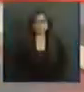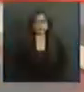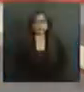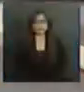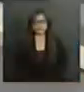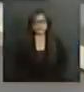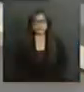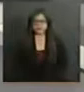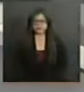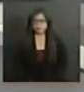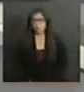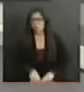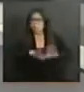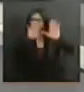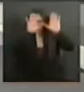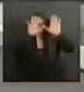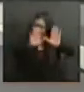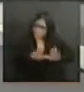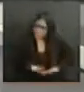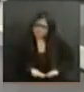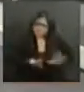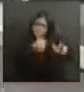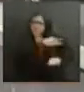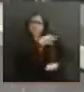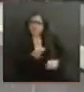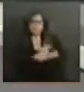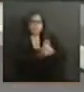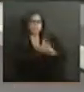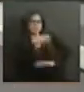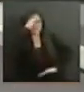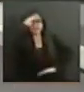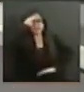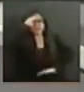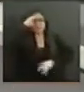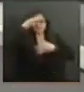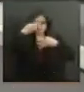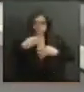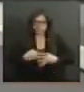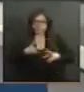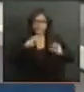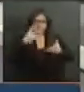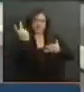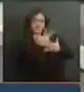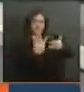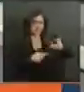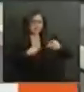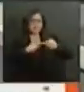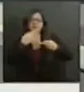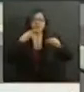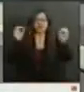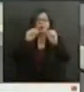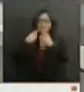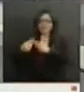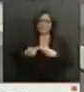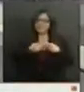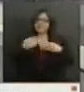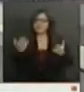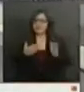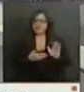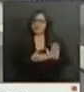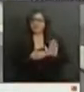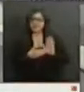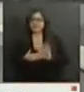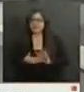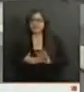Irreverencia en su máxima expresión, dicen que es toda una experiencia que mezcla el arte con la crítica social. Se trata de la muestra tributo